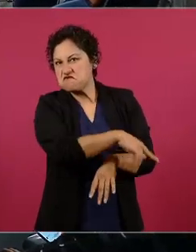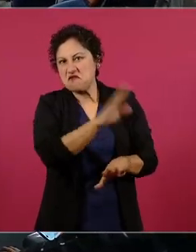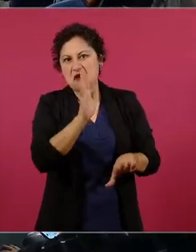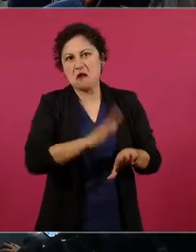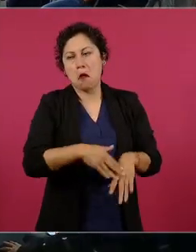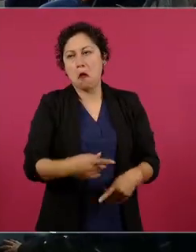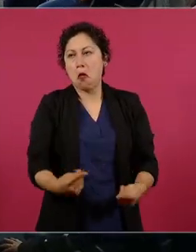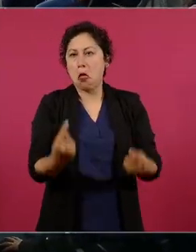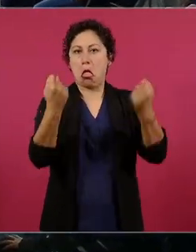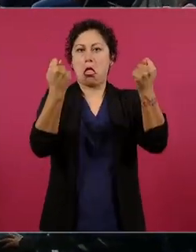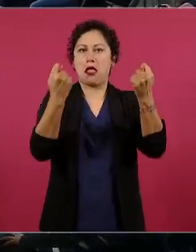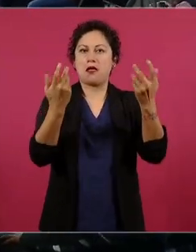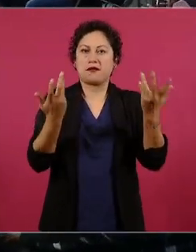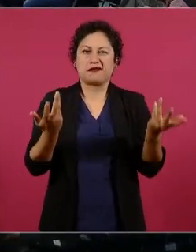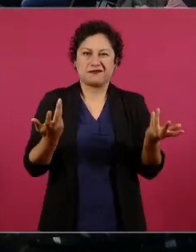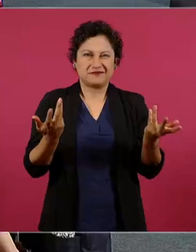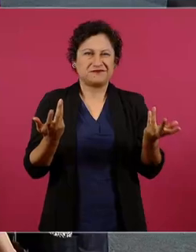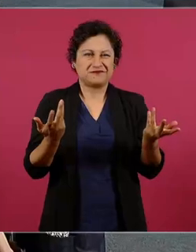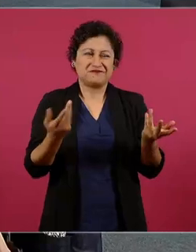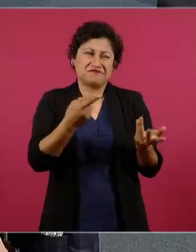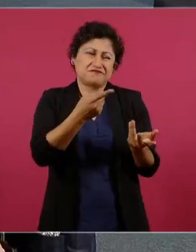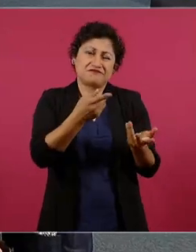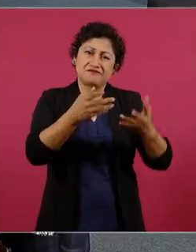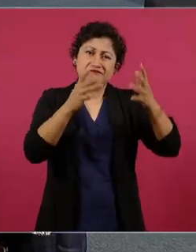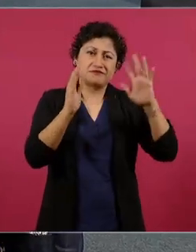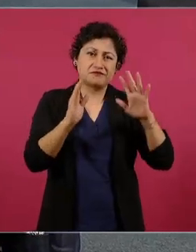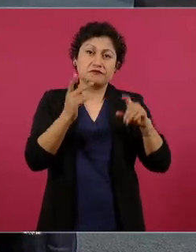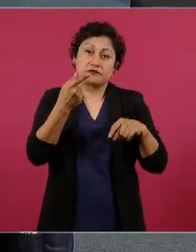Pero en cambio el pueblo